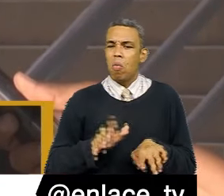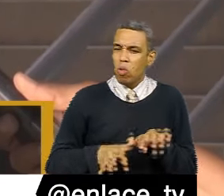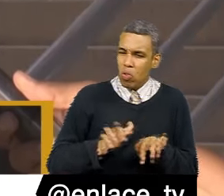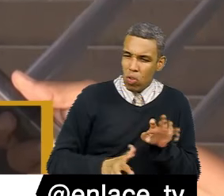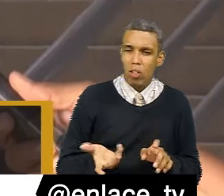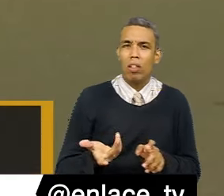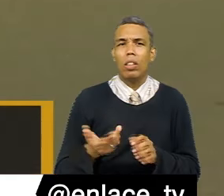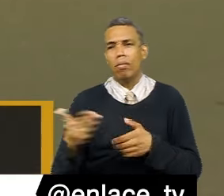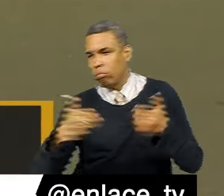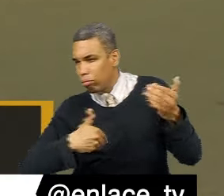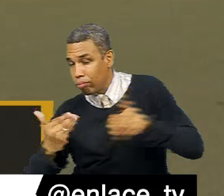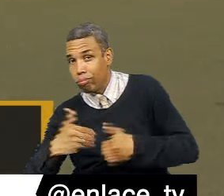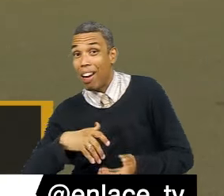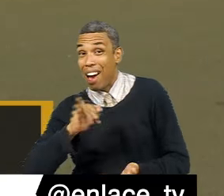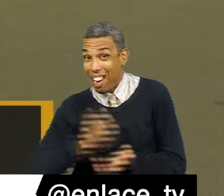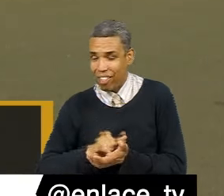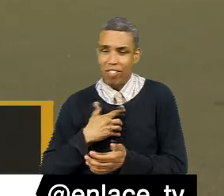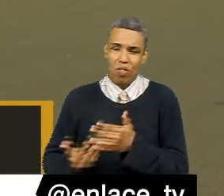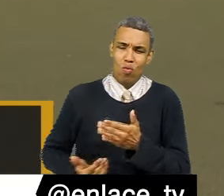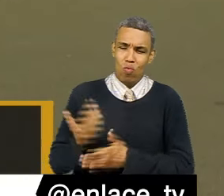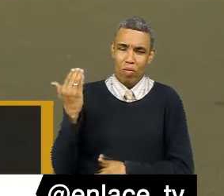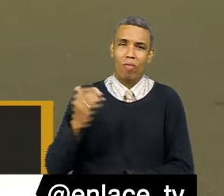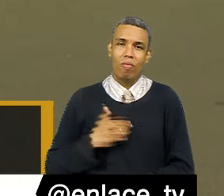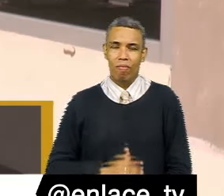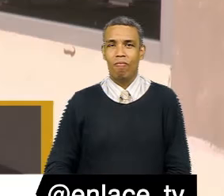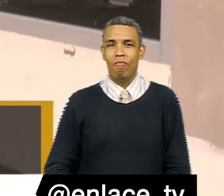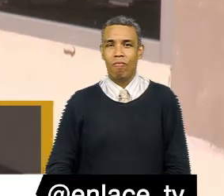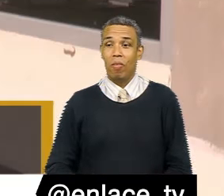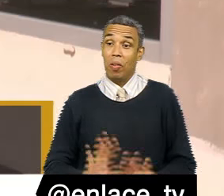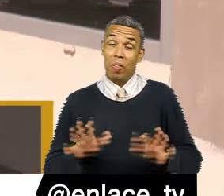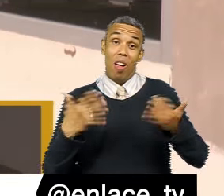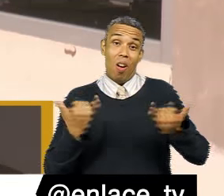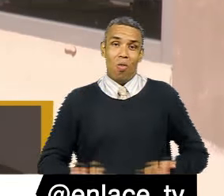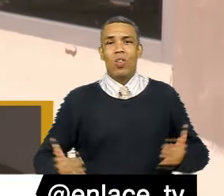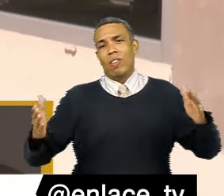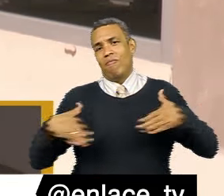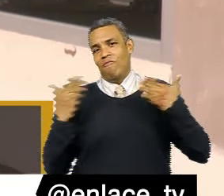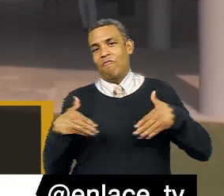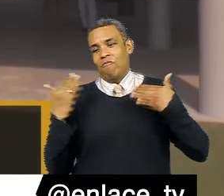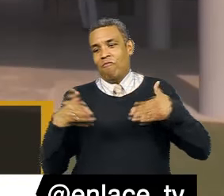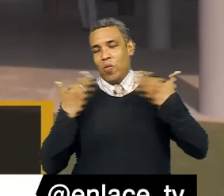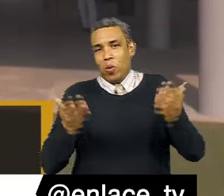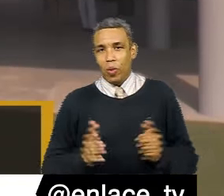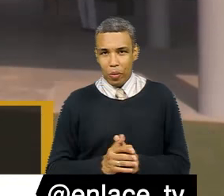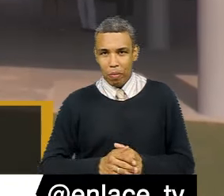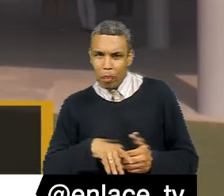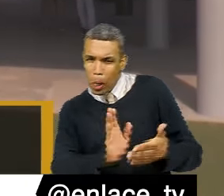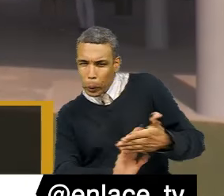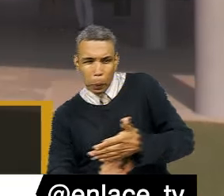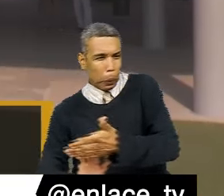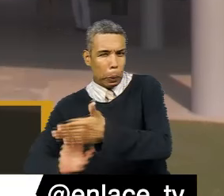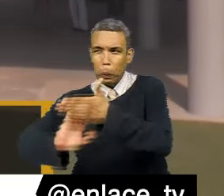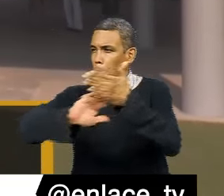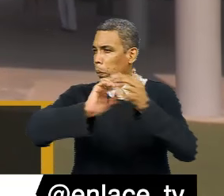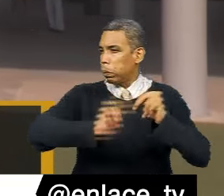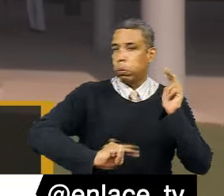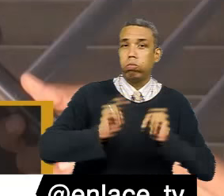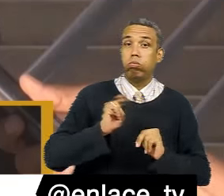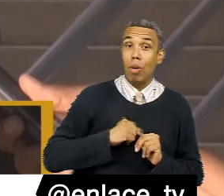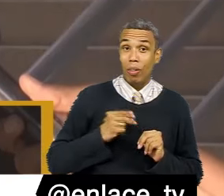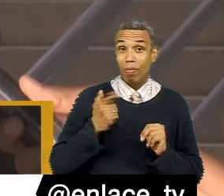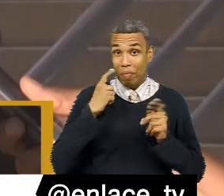todos los empleados públicos de Barranca Bermeja, y por eso pues se han diseñado estas nuevas oficinas acá en el ala oriental